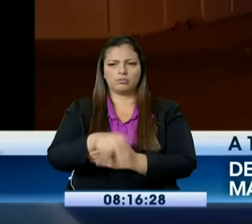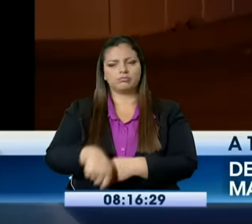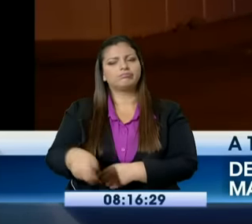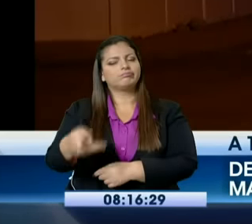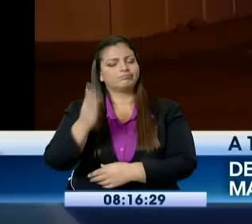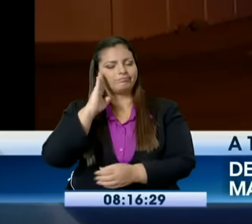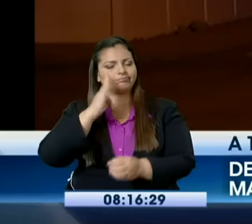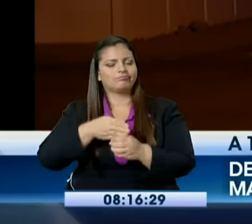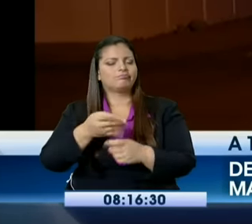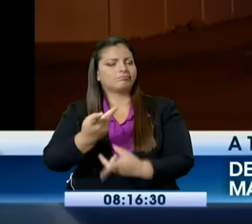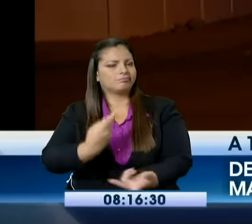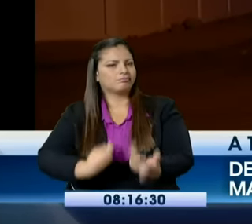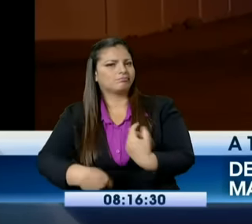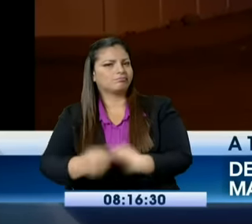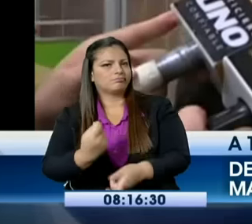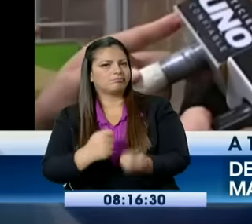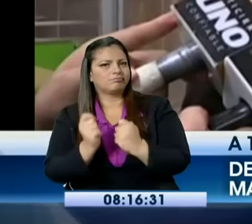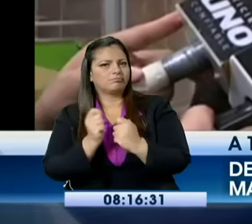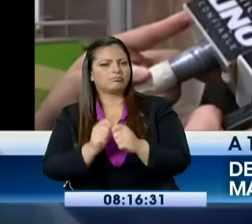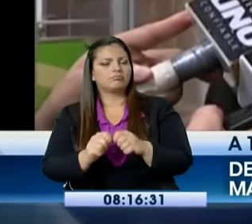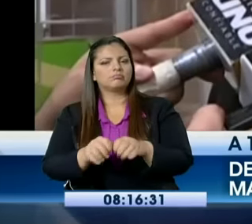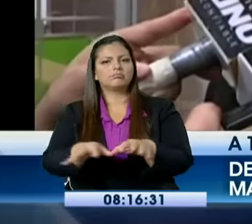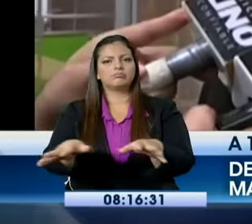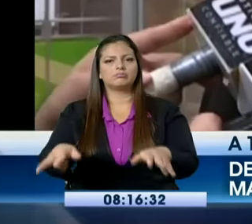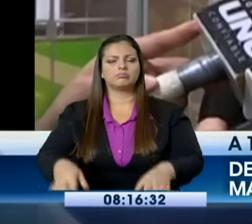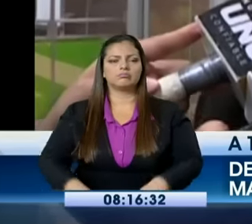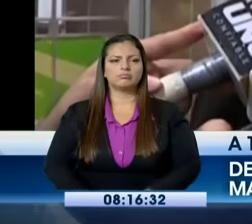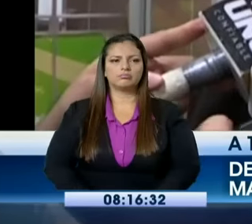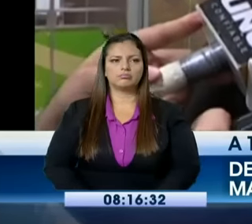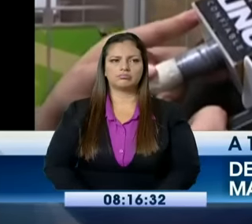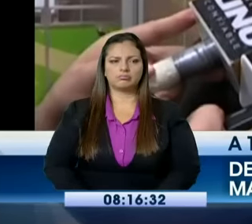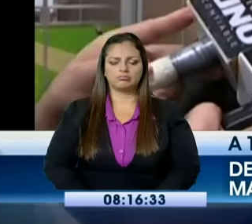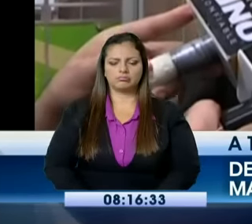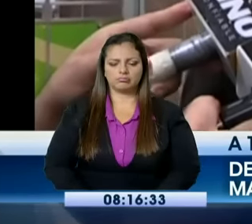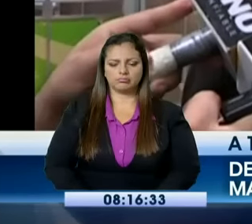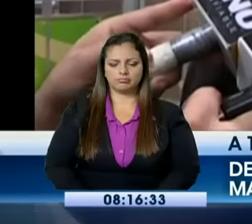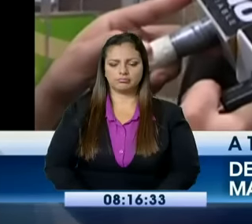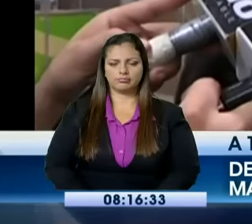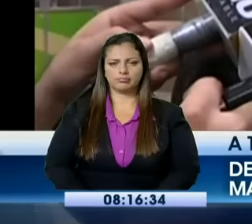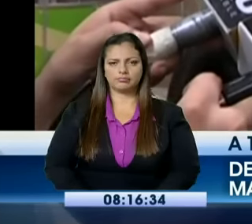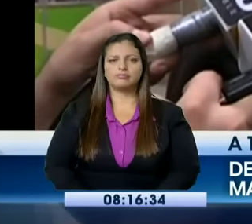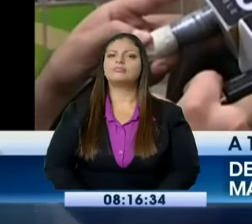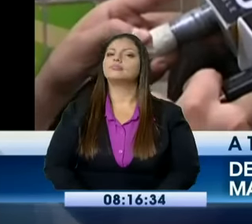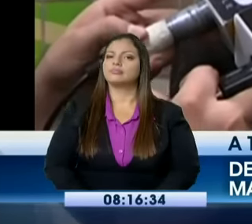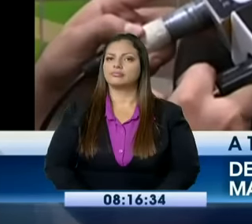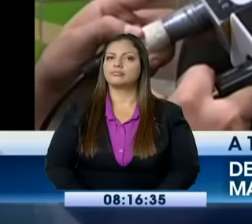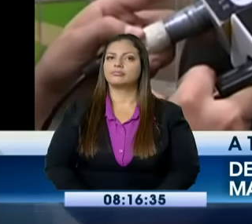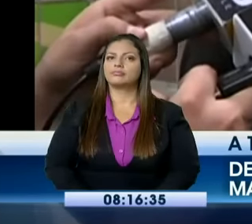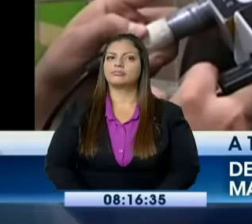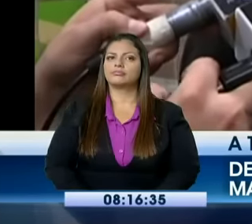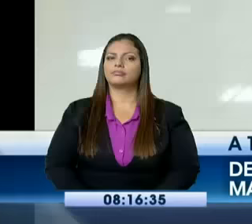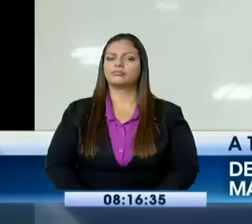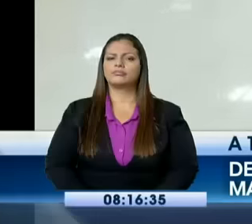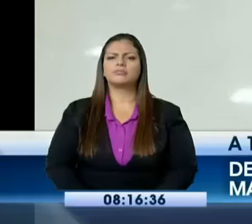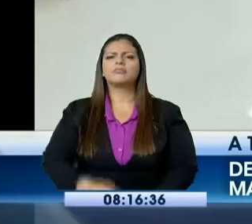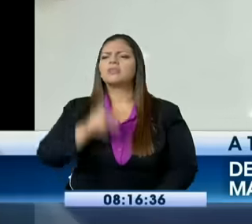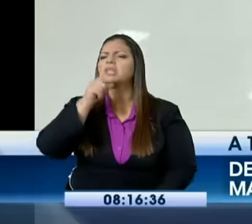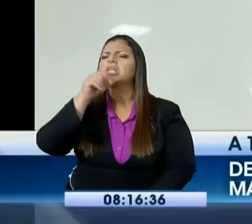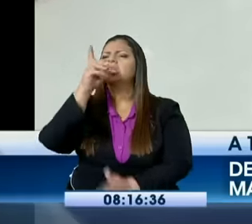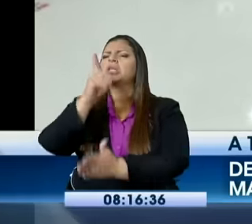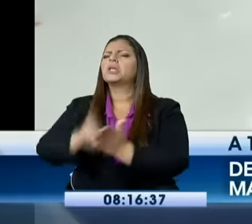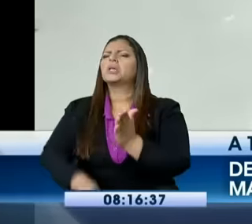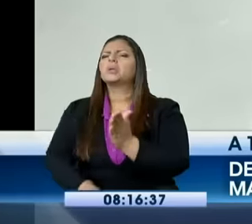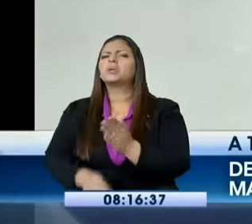ser comercializados en la zona. ¿Quién lo denunció, el sospechoso? La víctima. La víctima ahora se encuentra presentando la